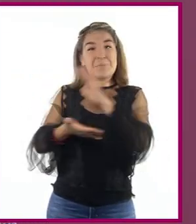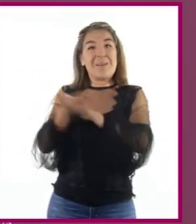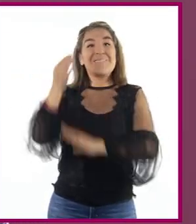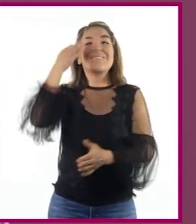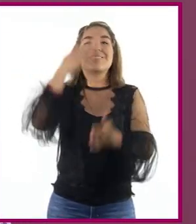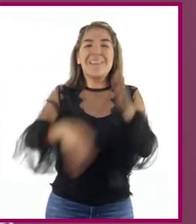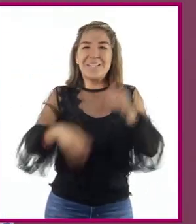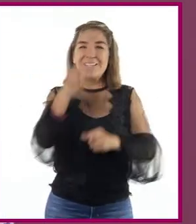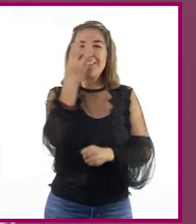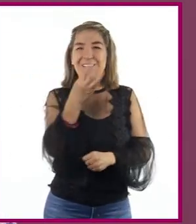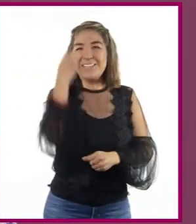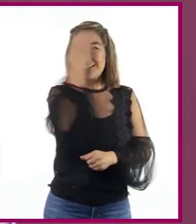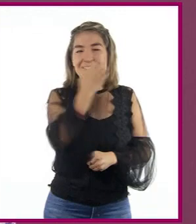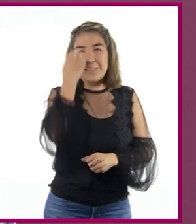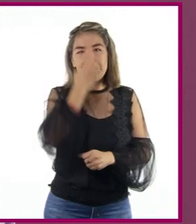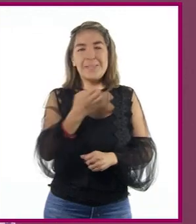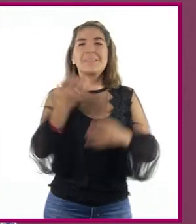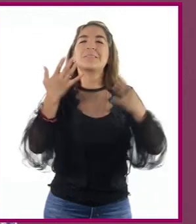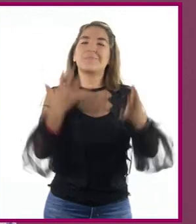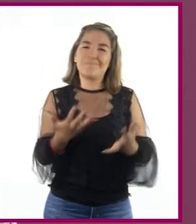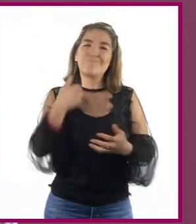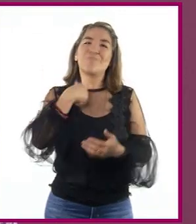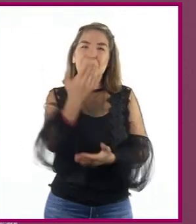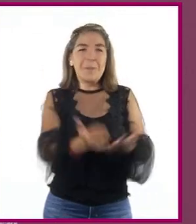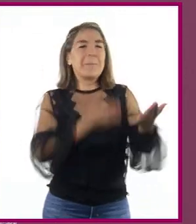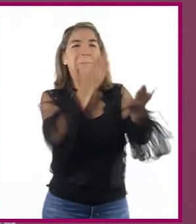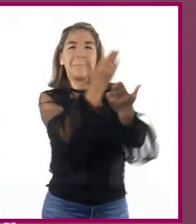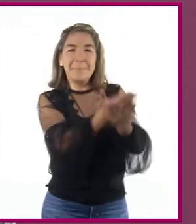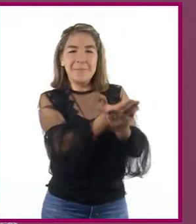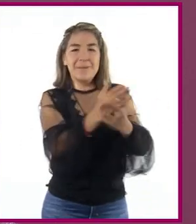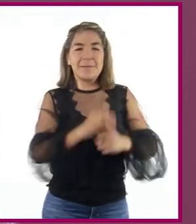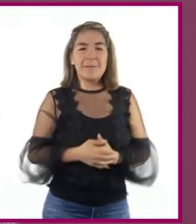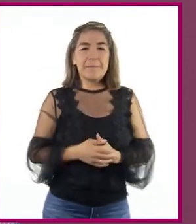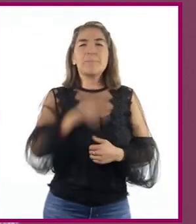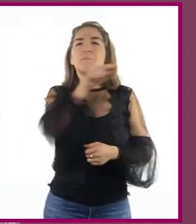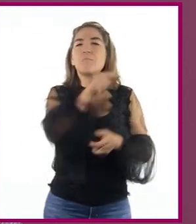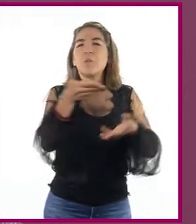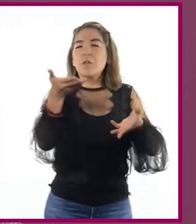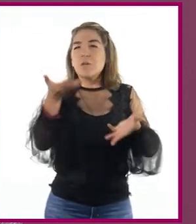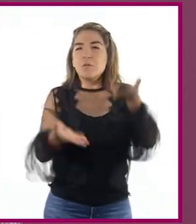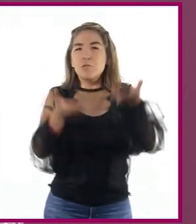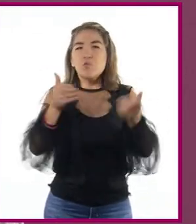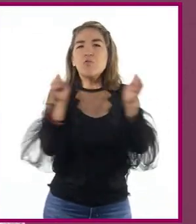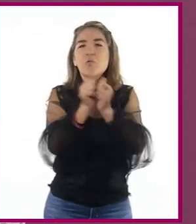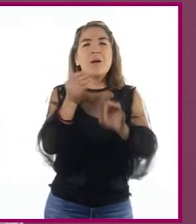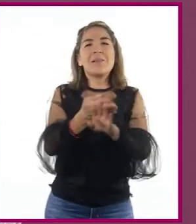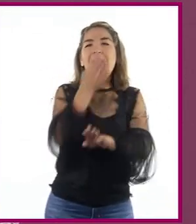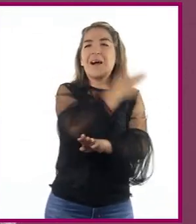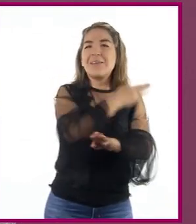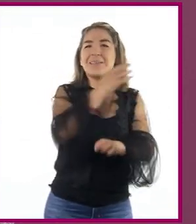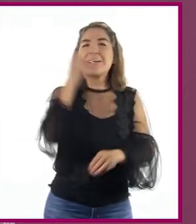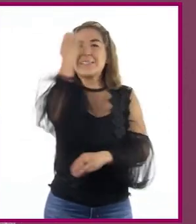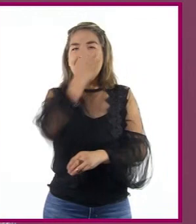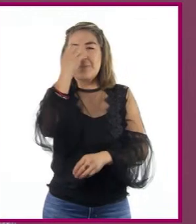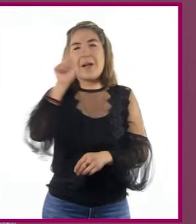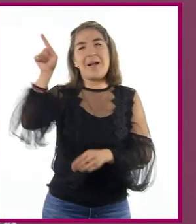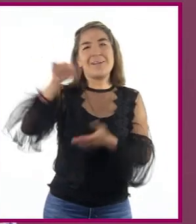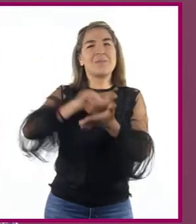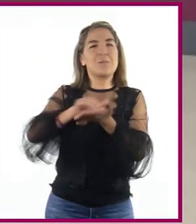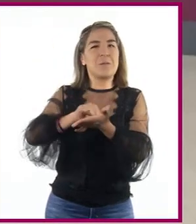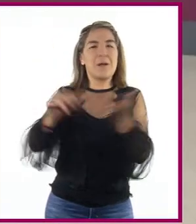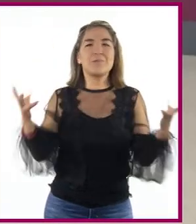3 exámenes, así que le pedí que hicieran la equivalencia con los exámenes que presenté en Nueva